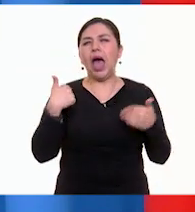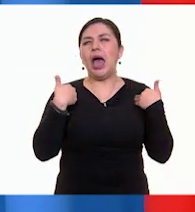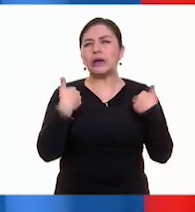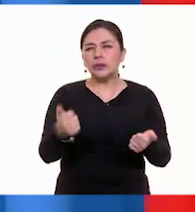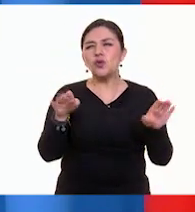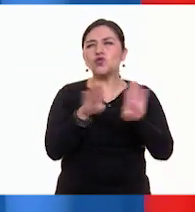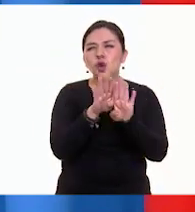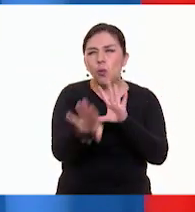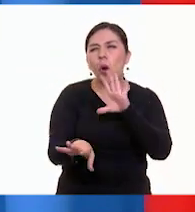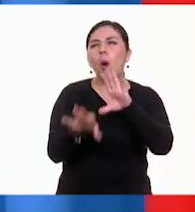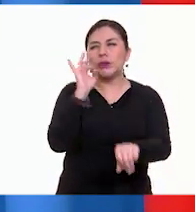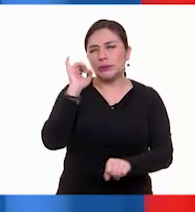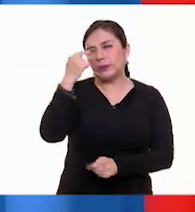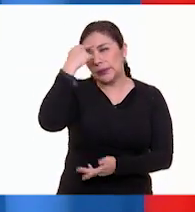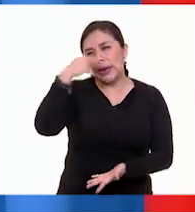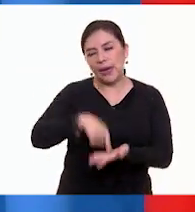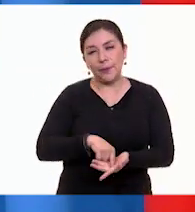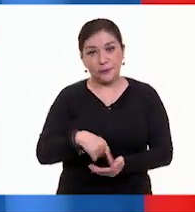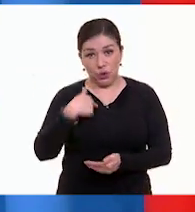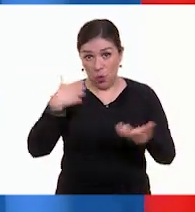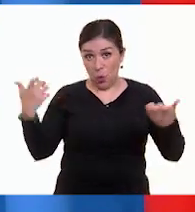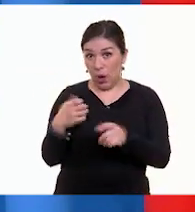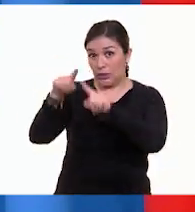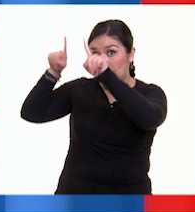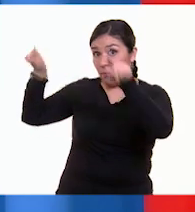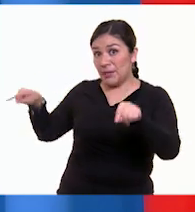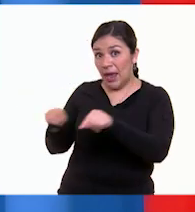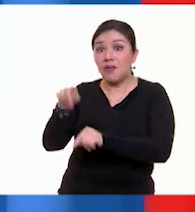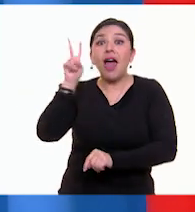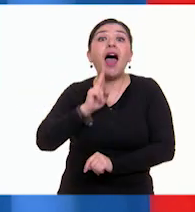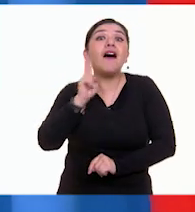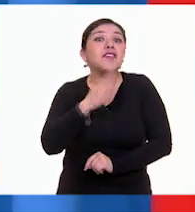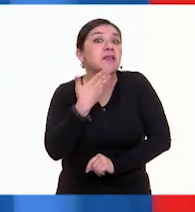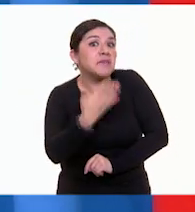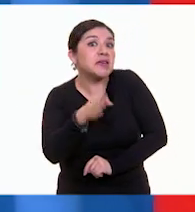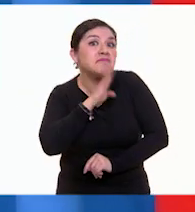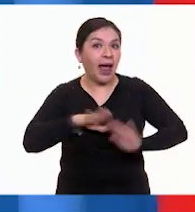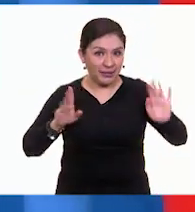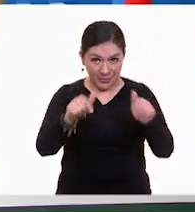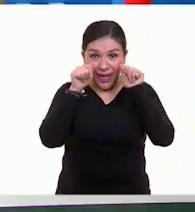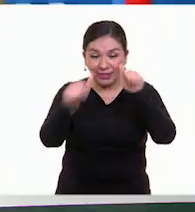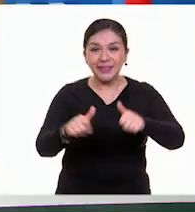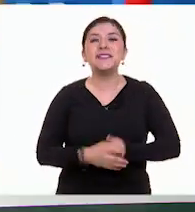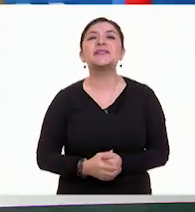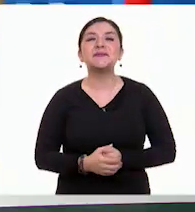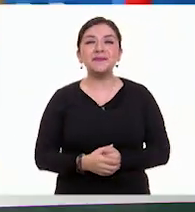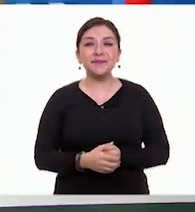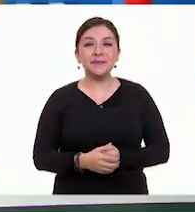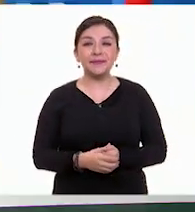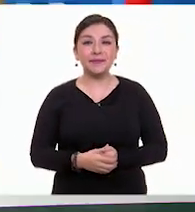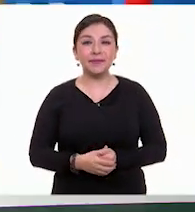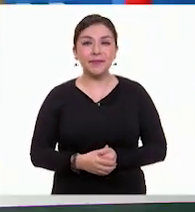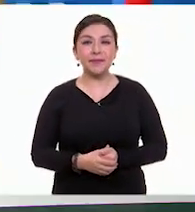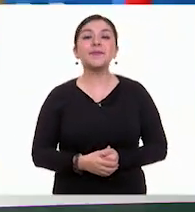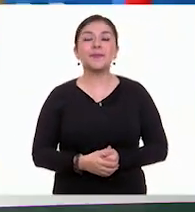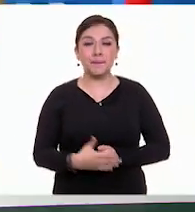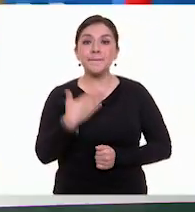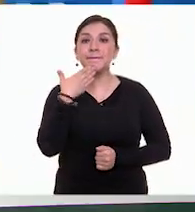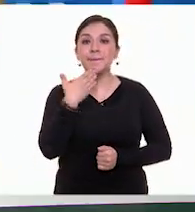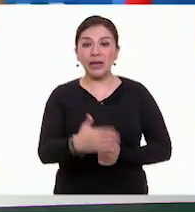maestra. Lo voy a hacer en el pizarrón, a ver si me sale. Pongan mucha atención. Adelante, María. Muy